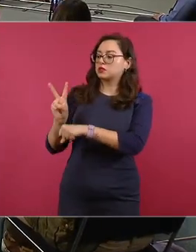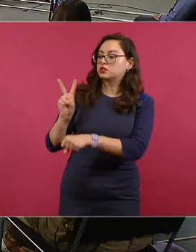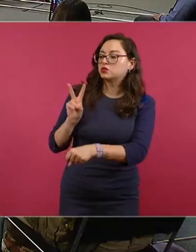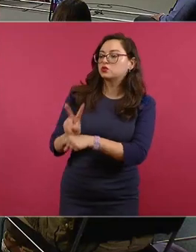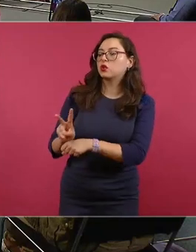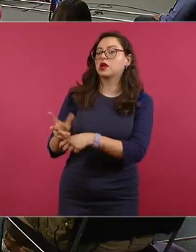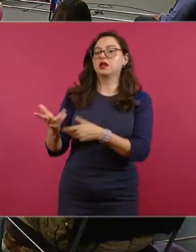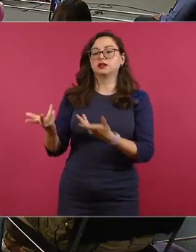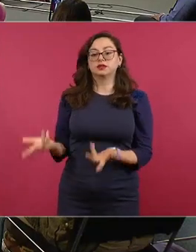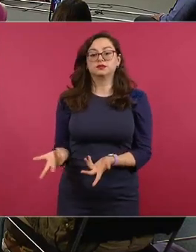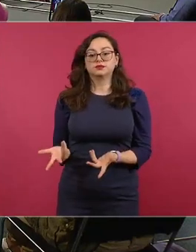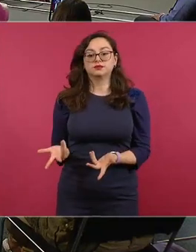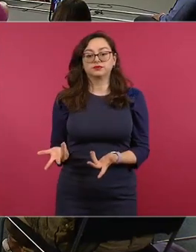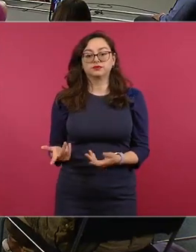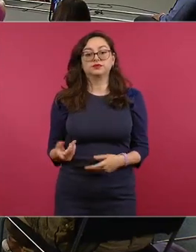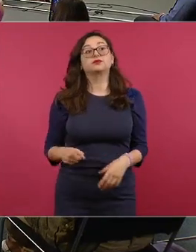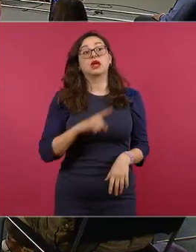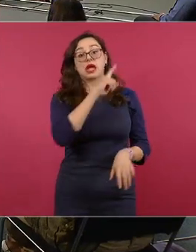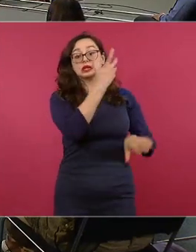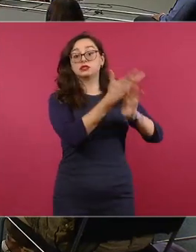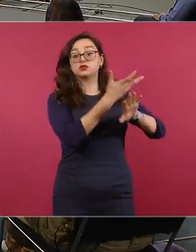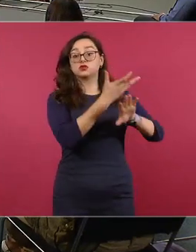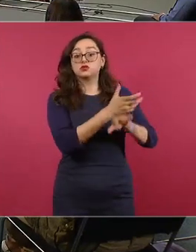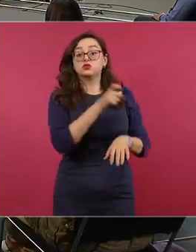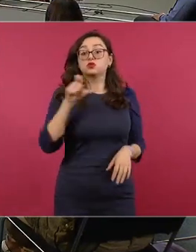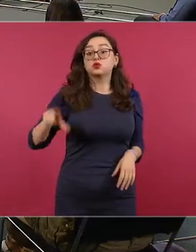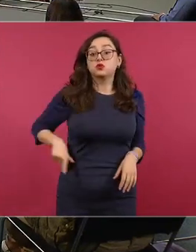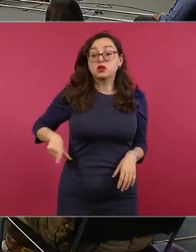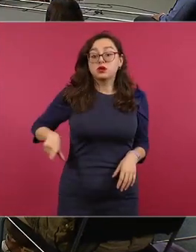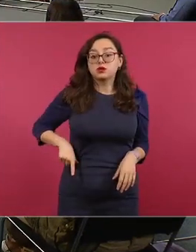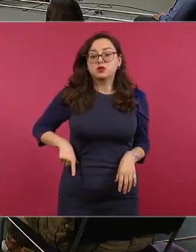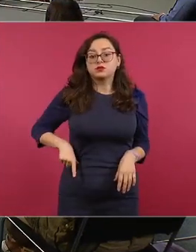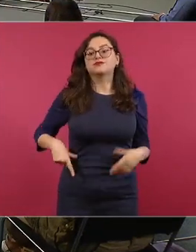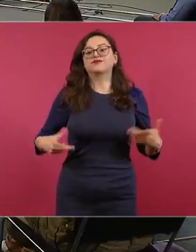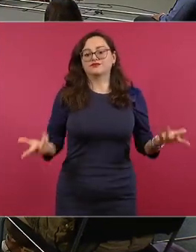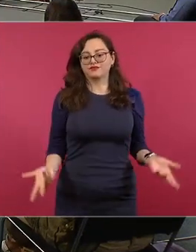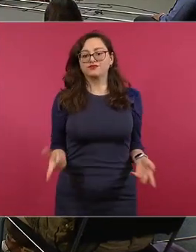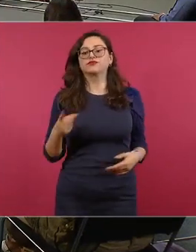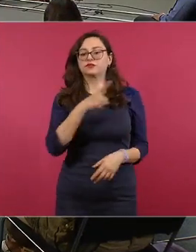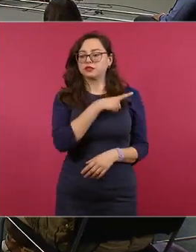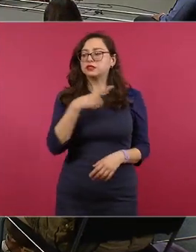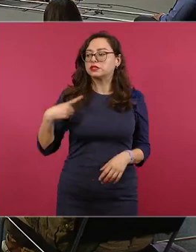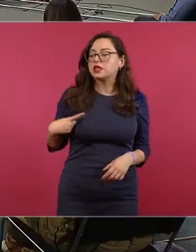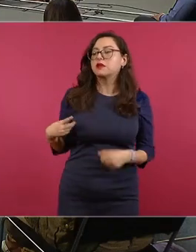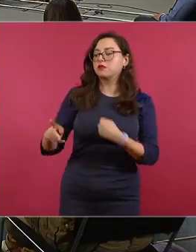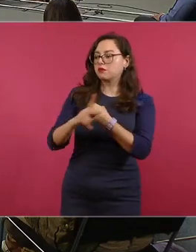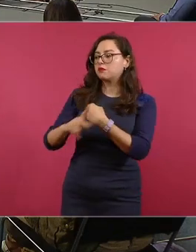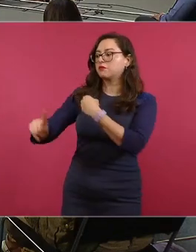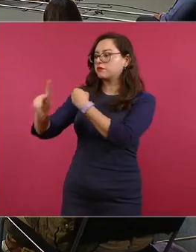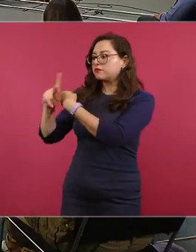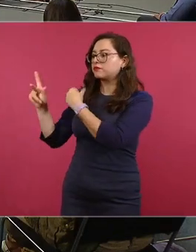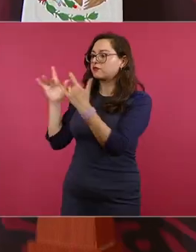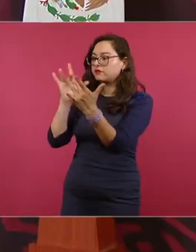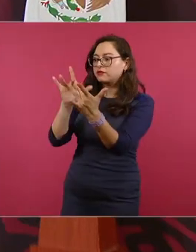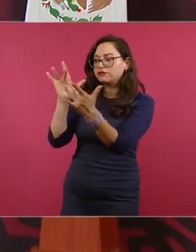Estados Unidos? Pues entenderse, buscar diálogo,